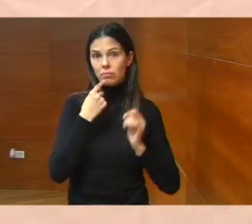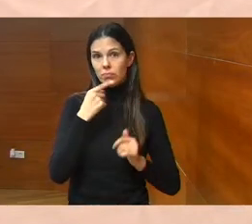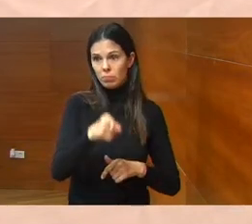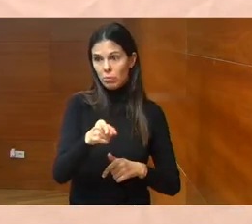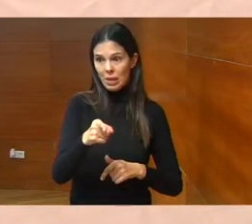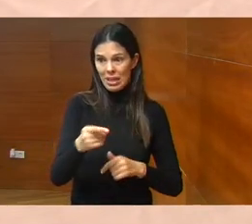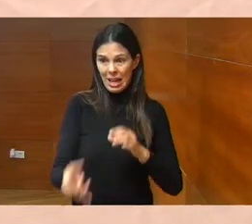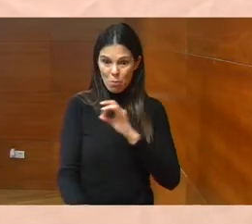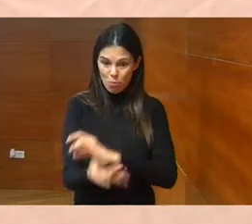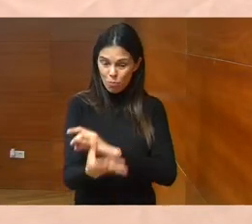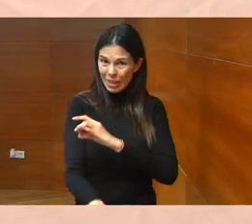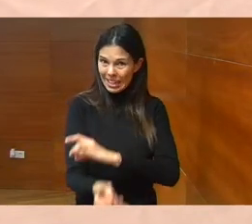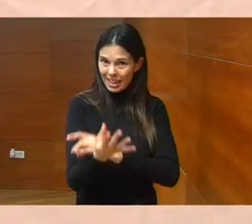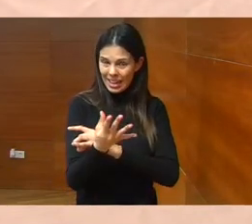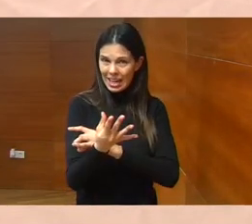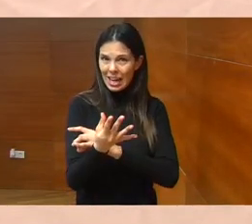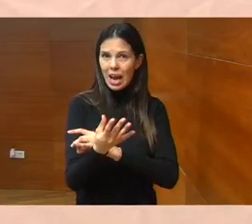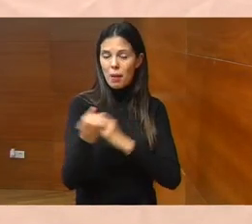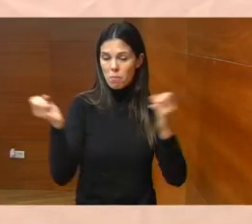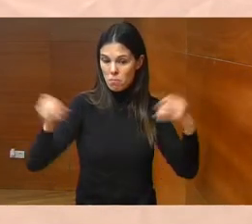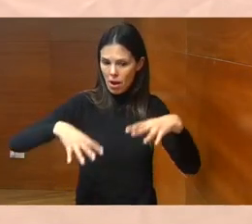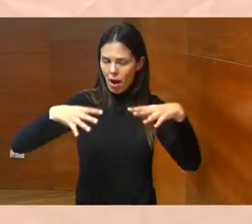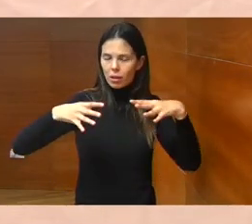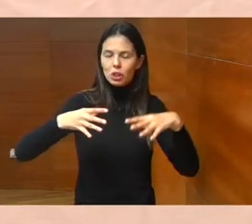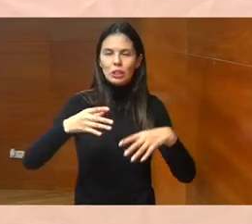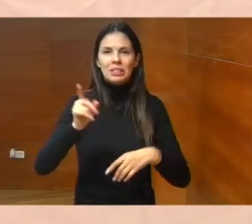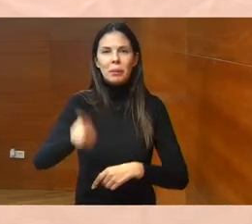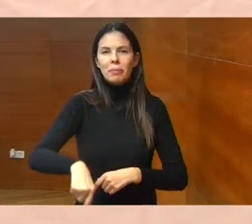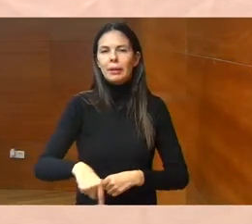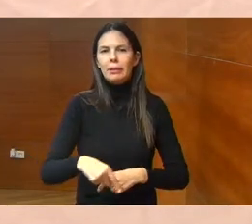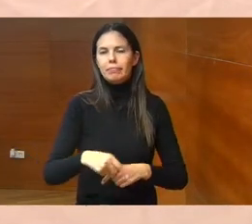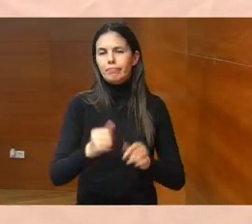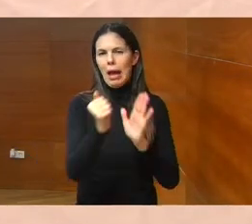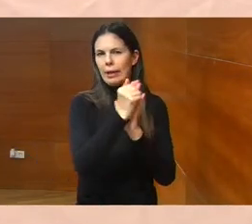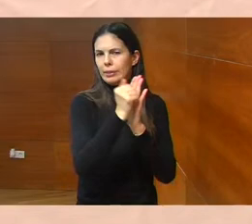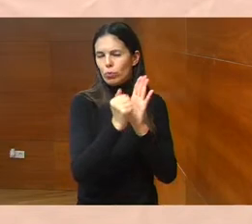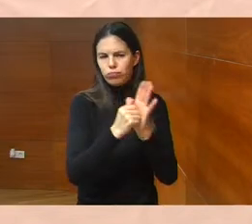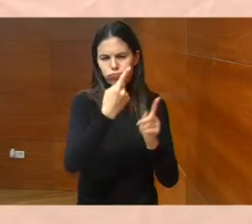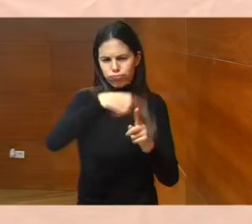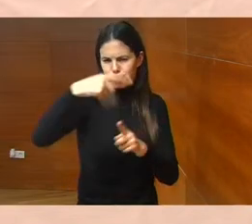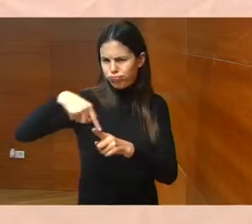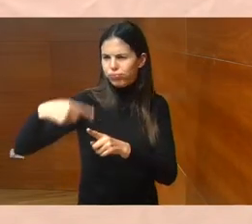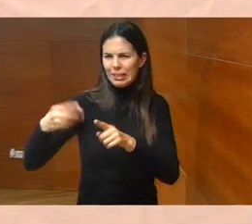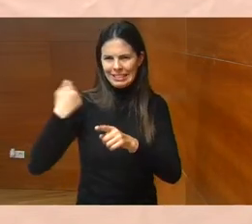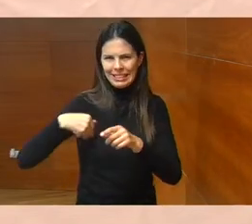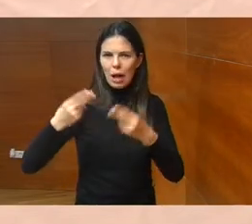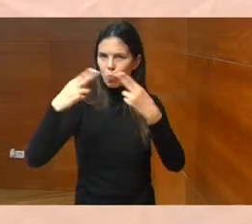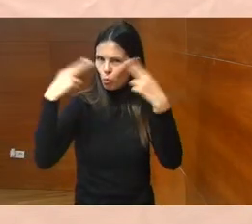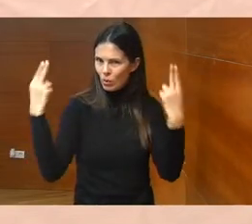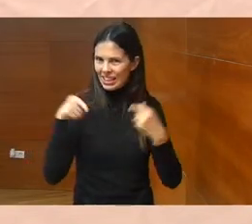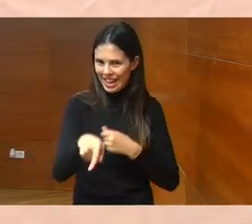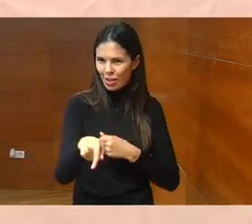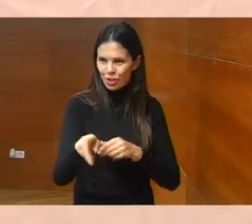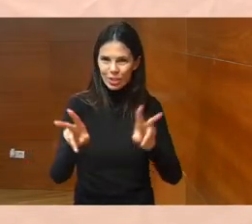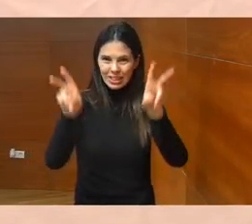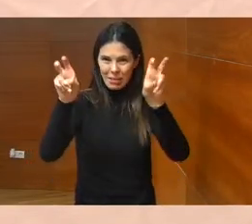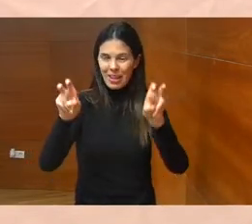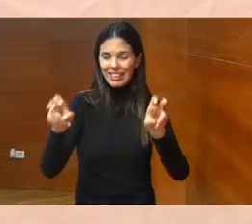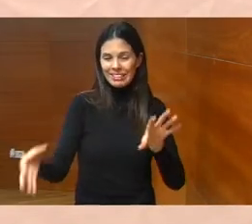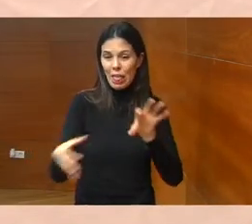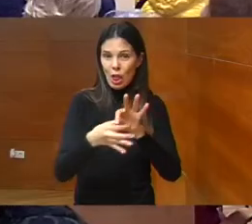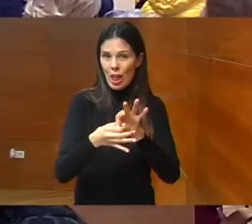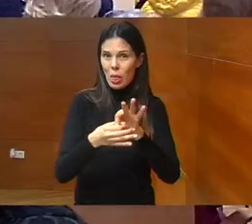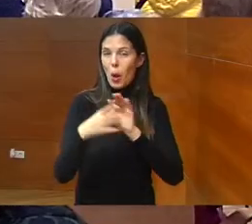que produce Milagros Pues hay varios artigos publicados varios artículos de investigación sobre Lisa Patiño